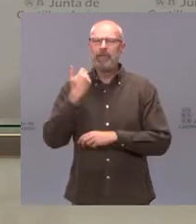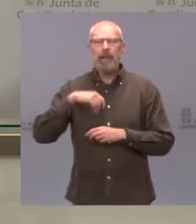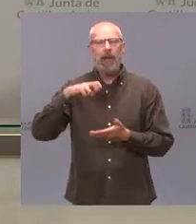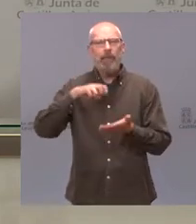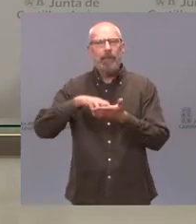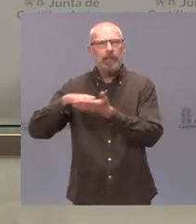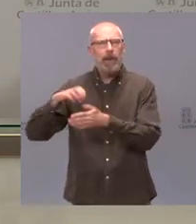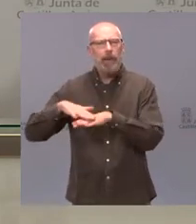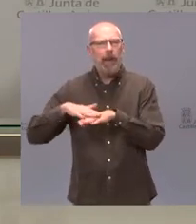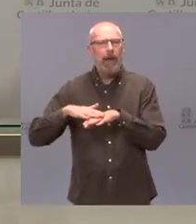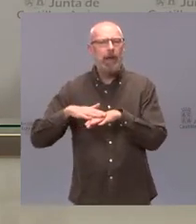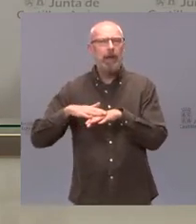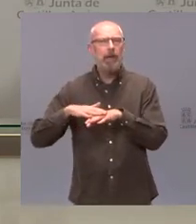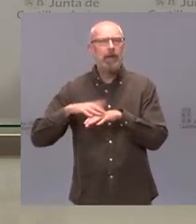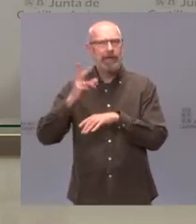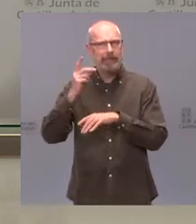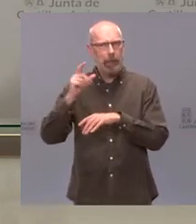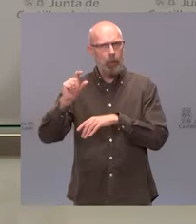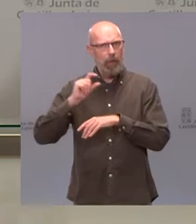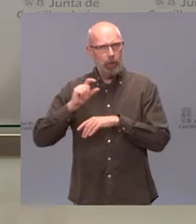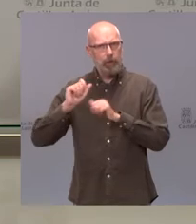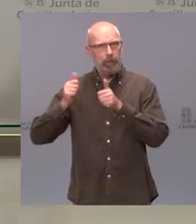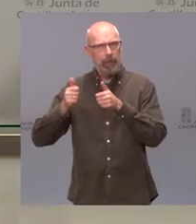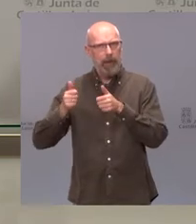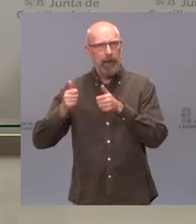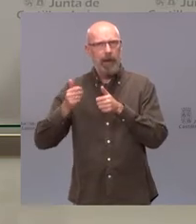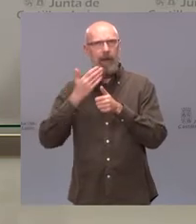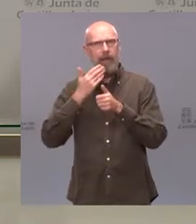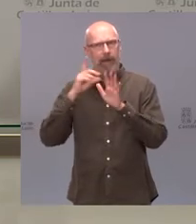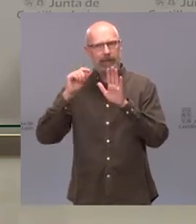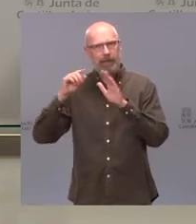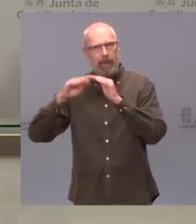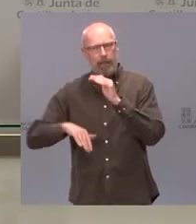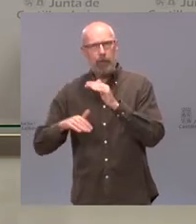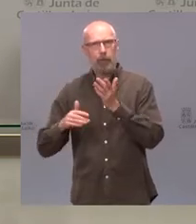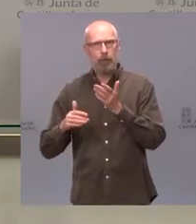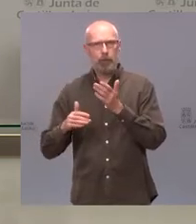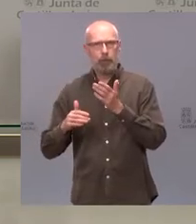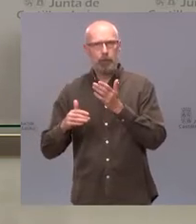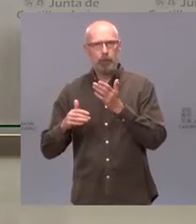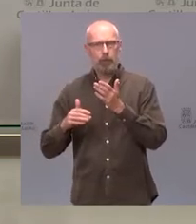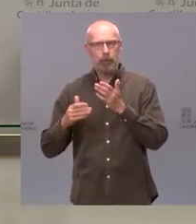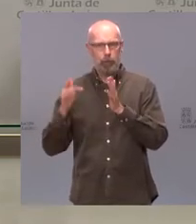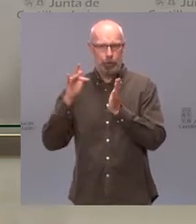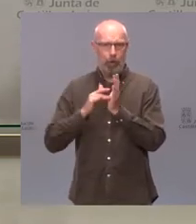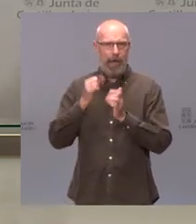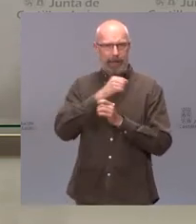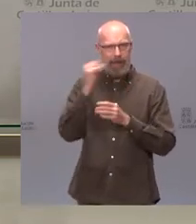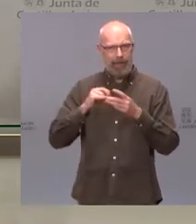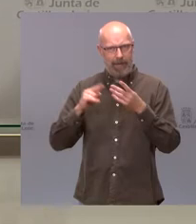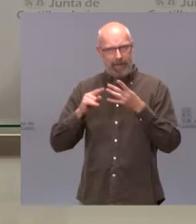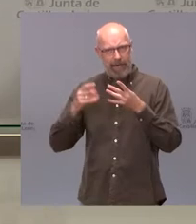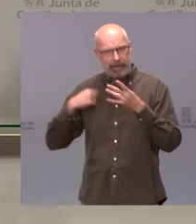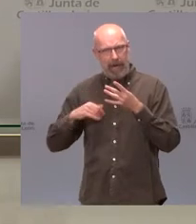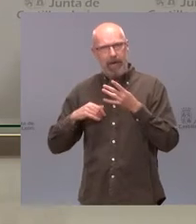a suministrar la segunda dosis a los menores de 60 vacunados con Astra? Y si tienen temor a que